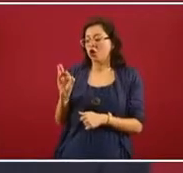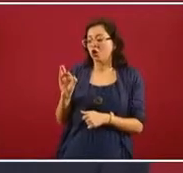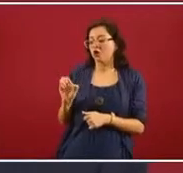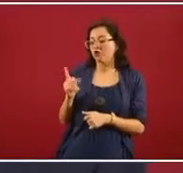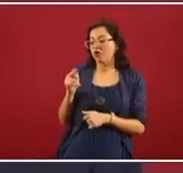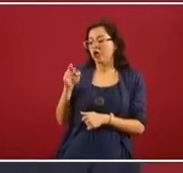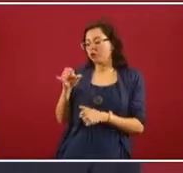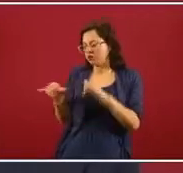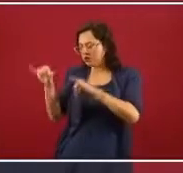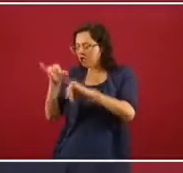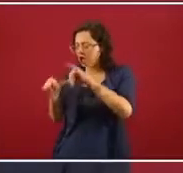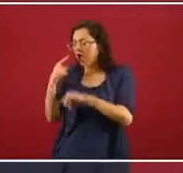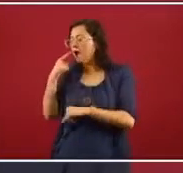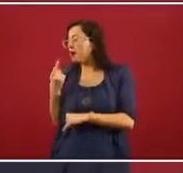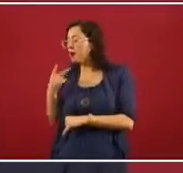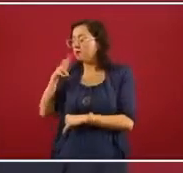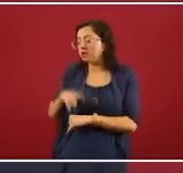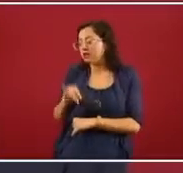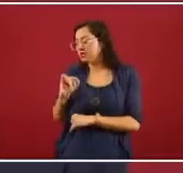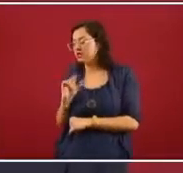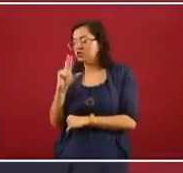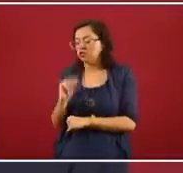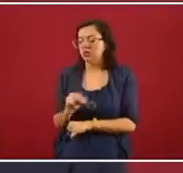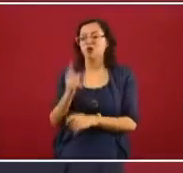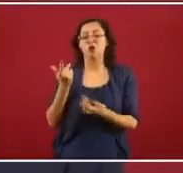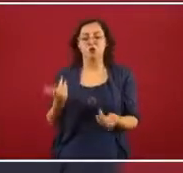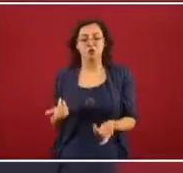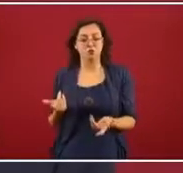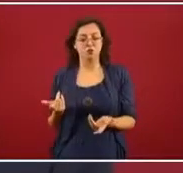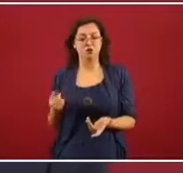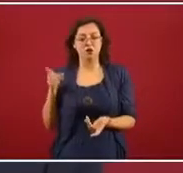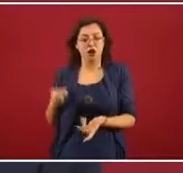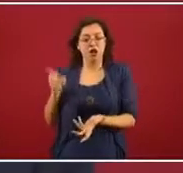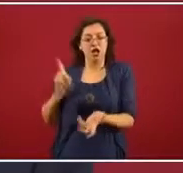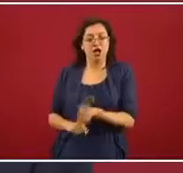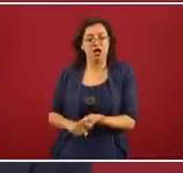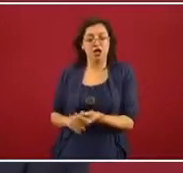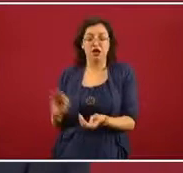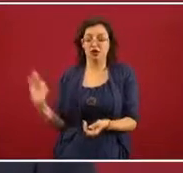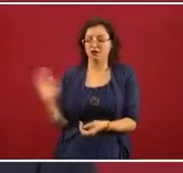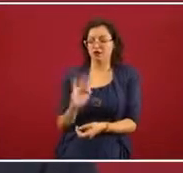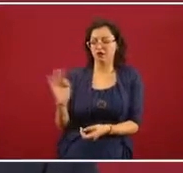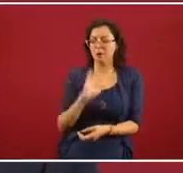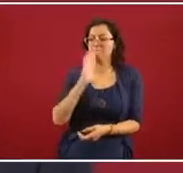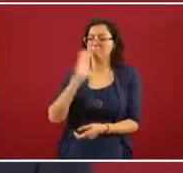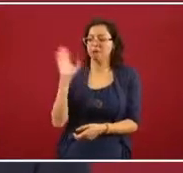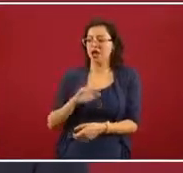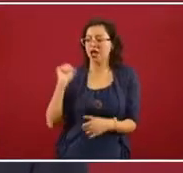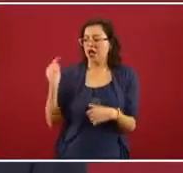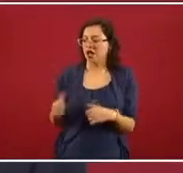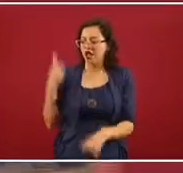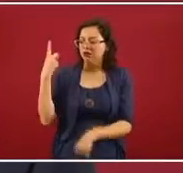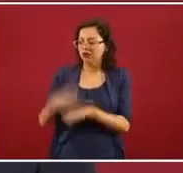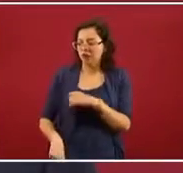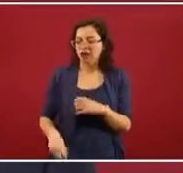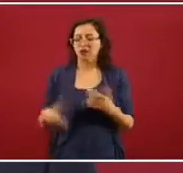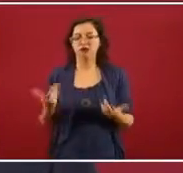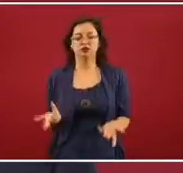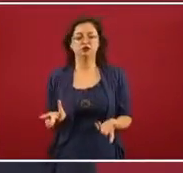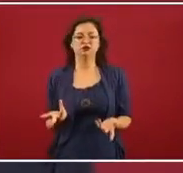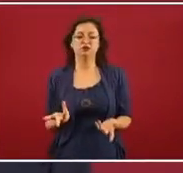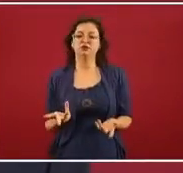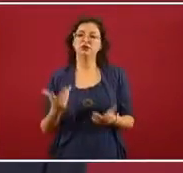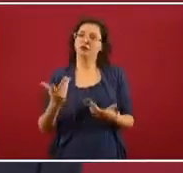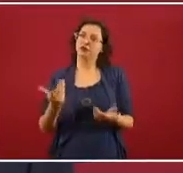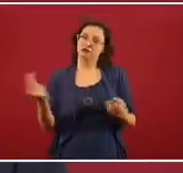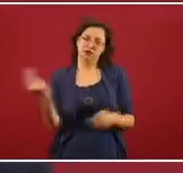sus laboratorios, también en el de nosotros, para estar seguros que no tuviera ingredientes que pudieran hacerle daño. No compren cosas que